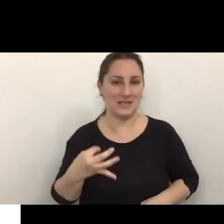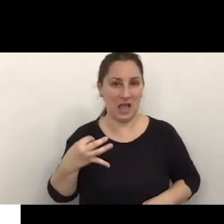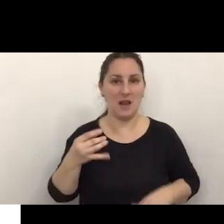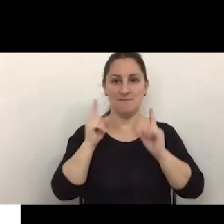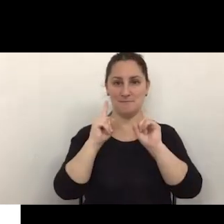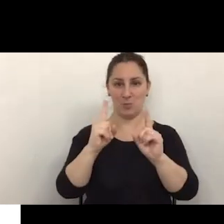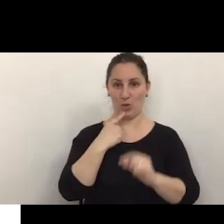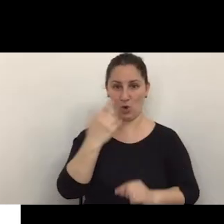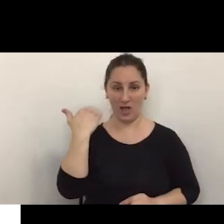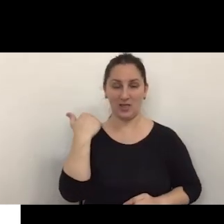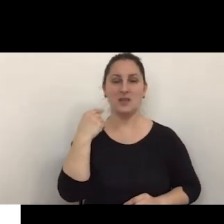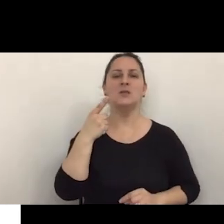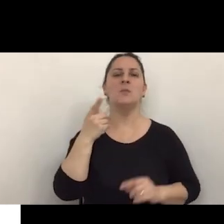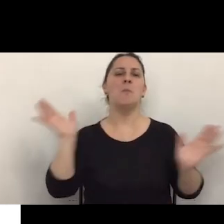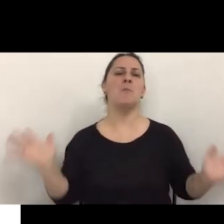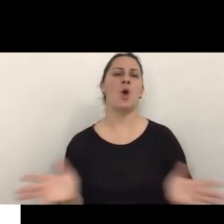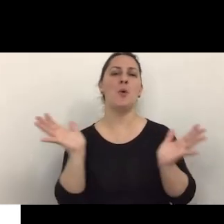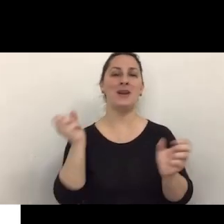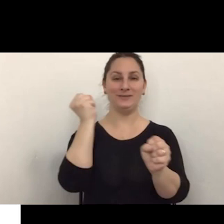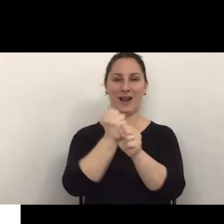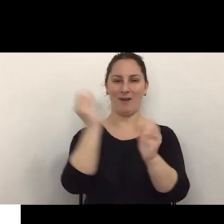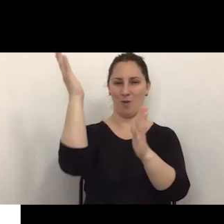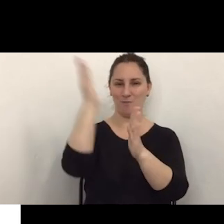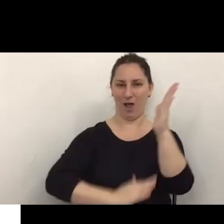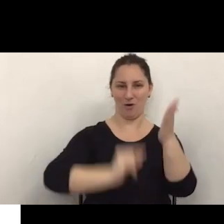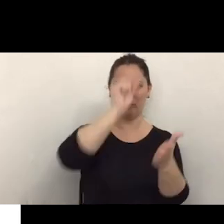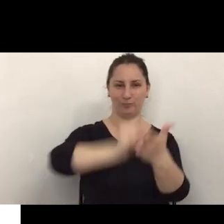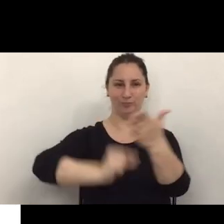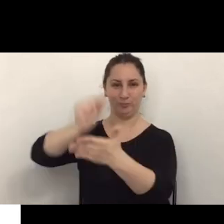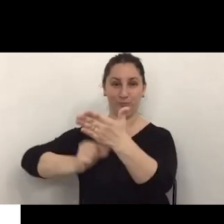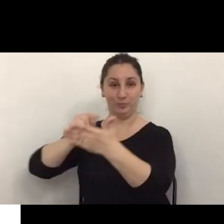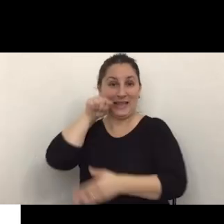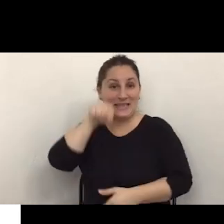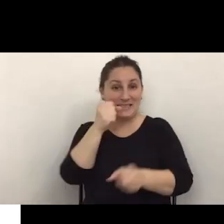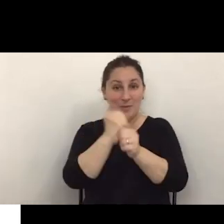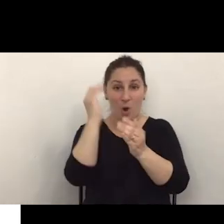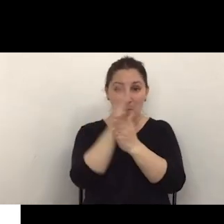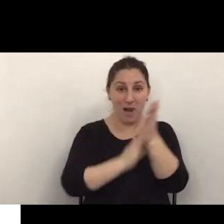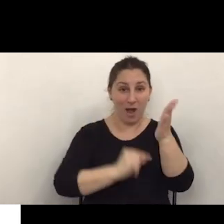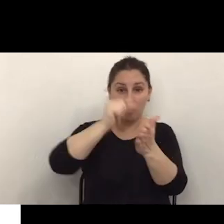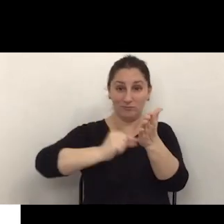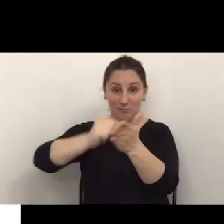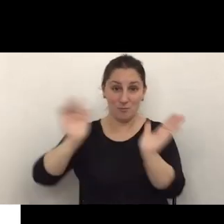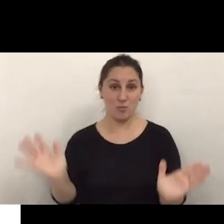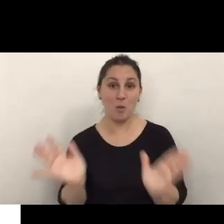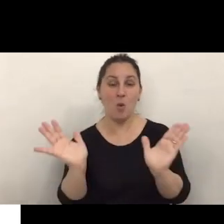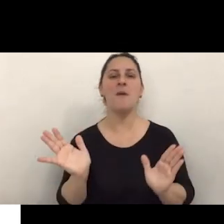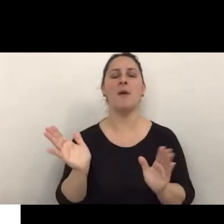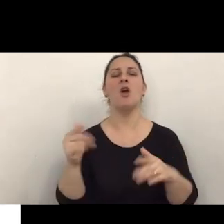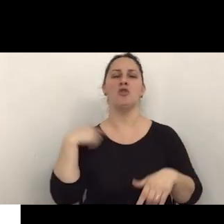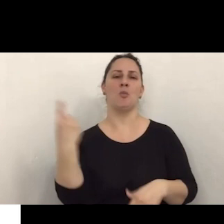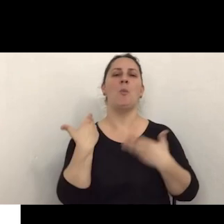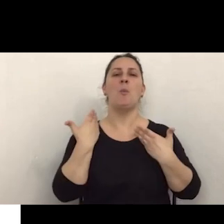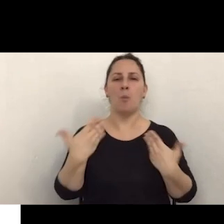mencionara, promover trabajo registrado. Y ese trabajo registrado nos habilita el acceso a